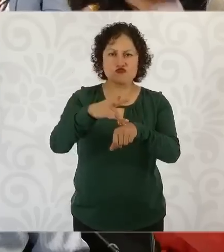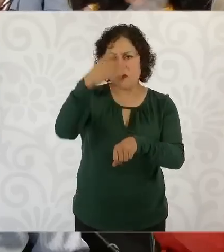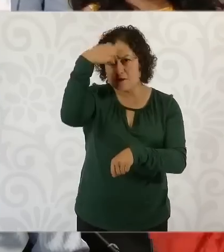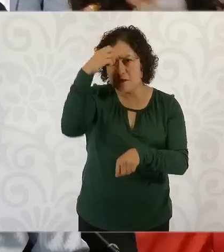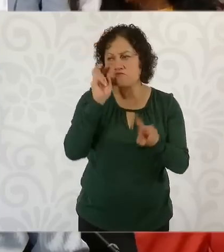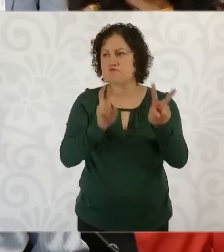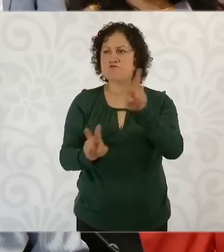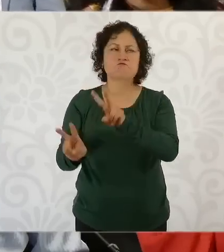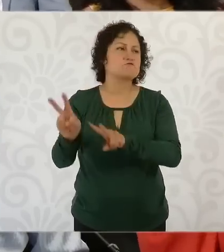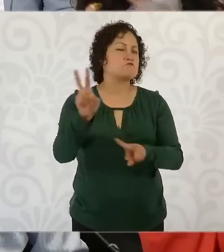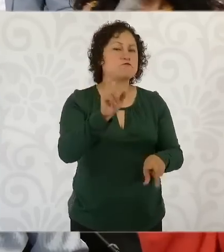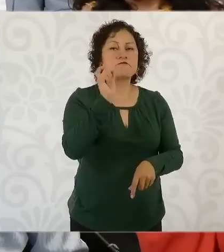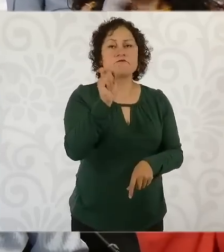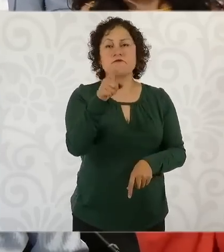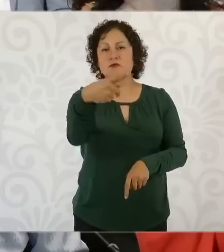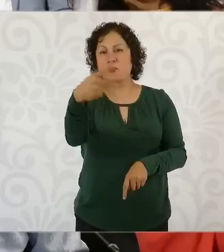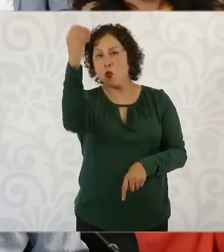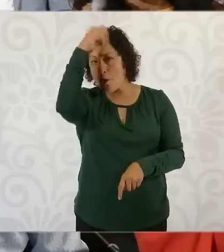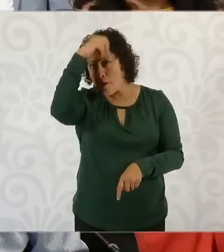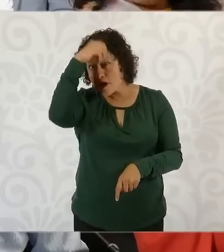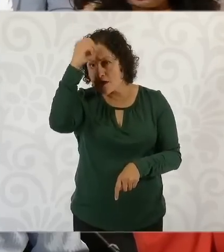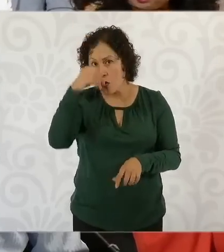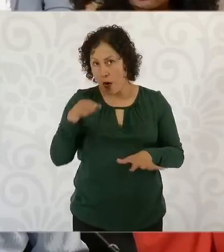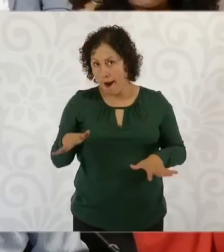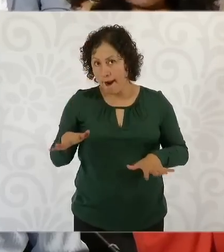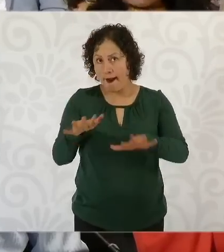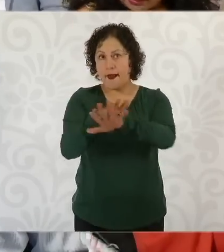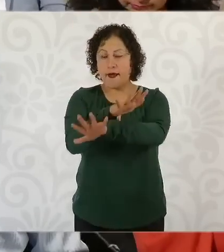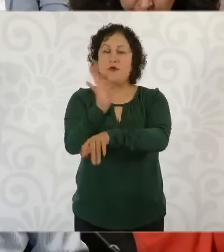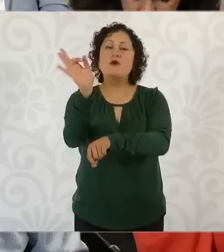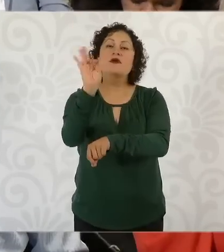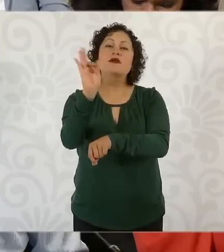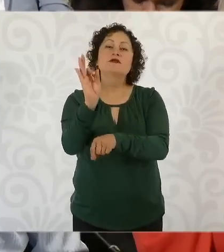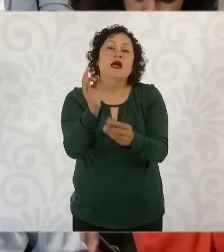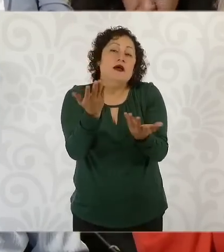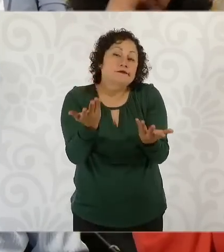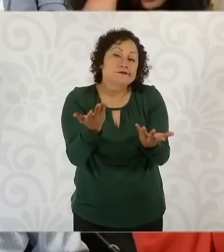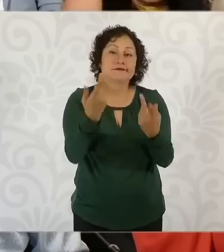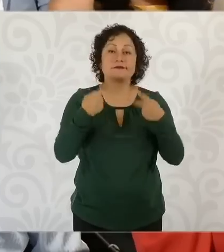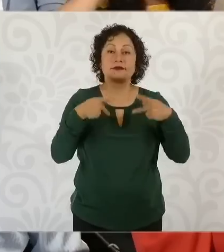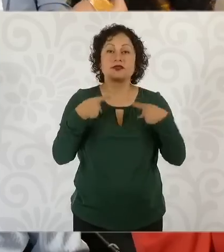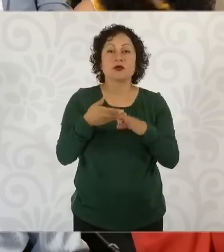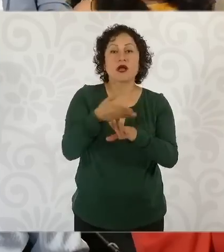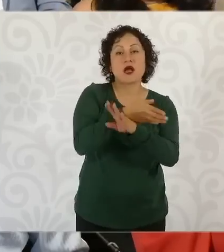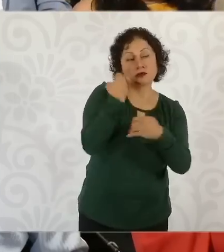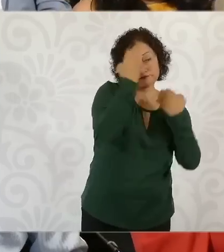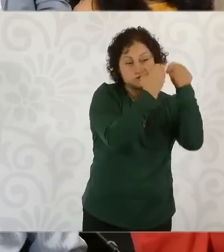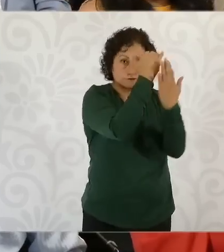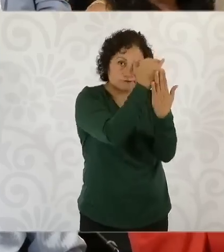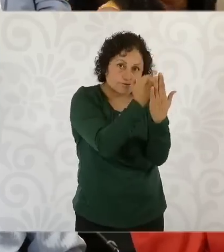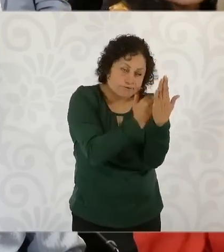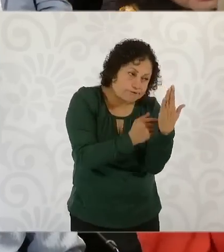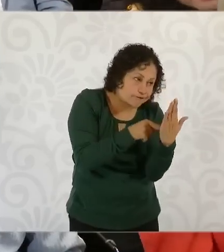precisamente consideraría que podría haber algún cambio, hubo la necesidad de acordeones precisamente por la cantidad de personas o números que tenían